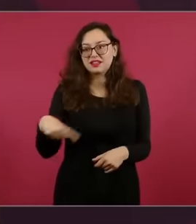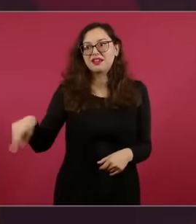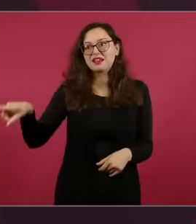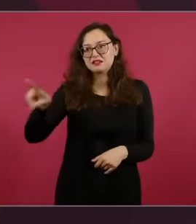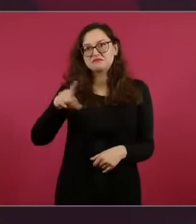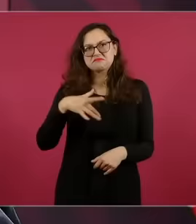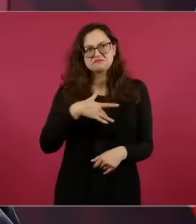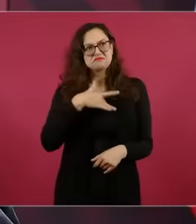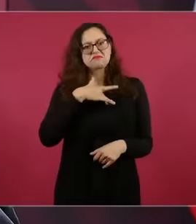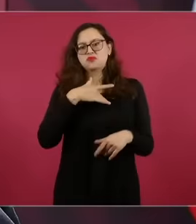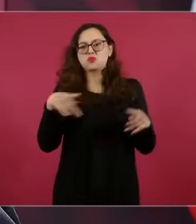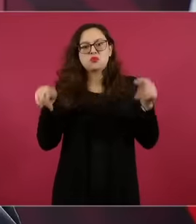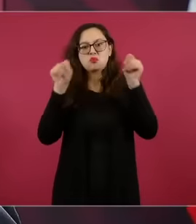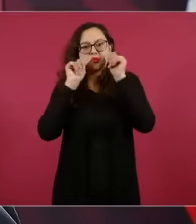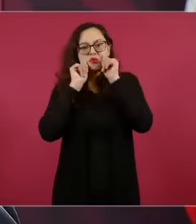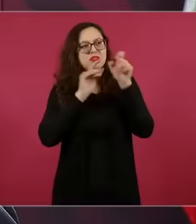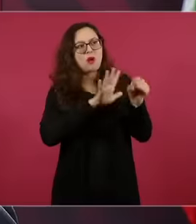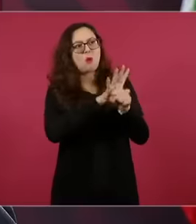visión